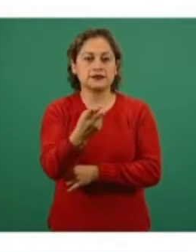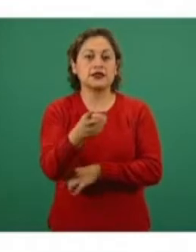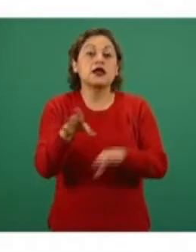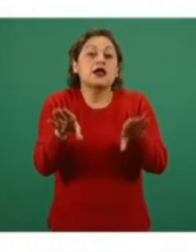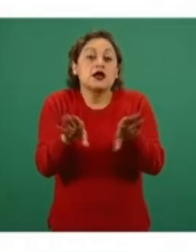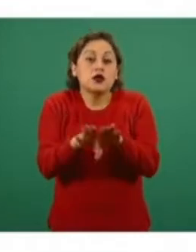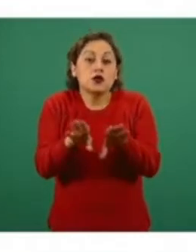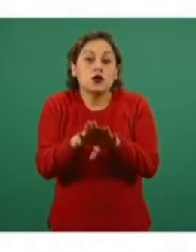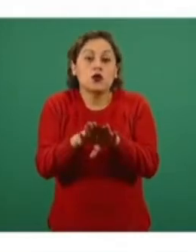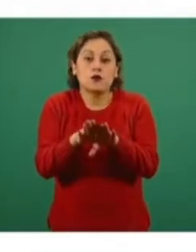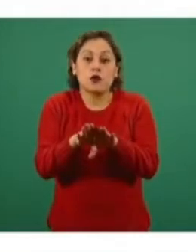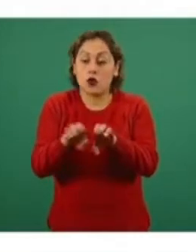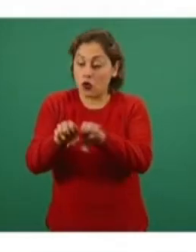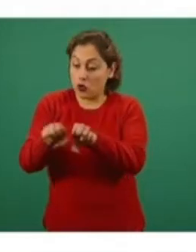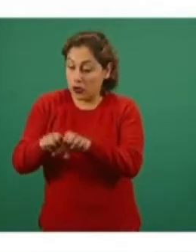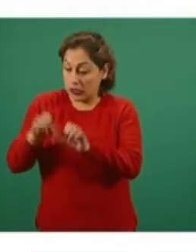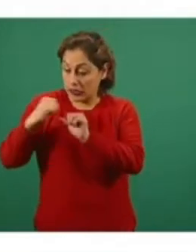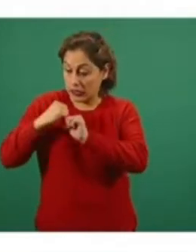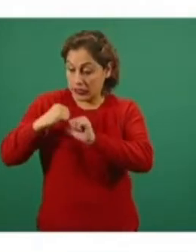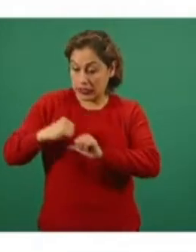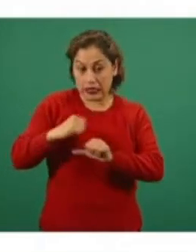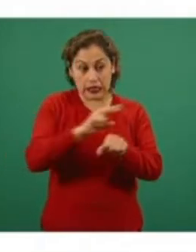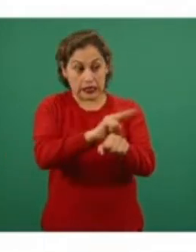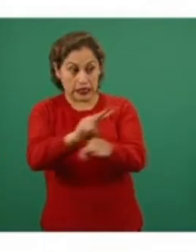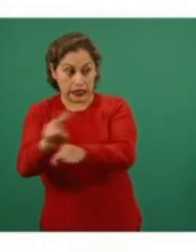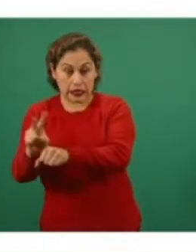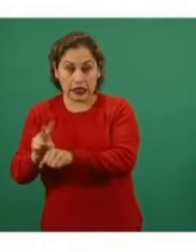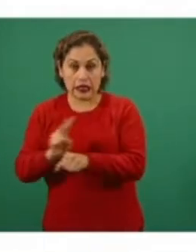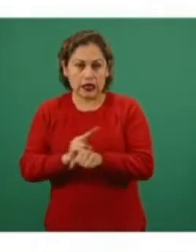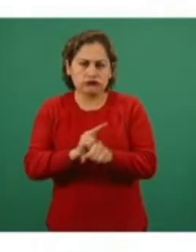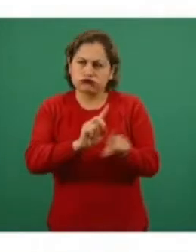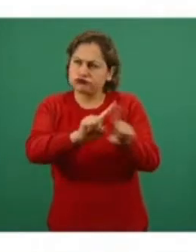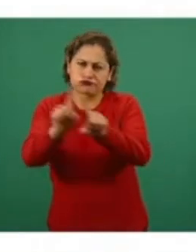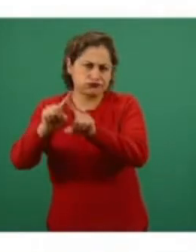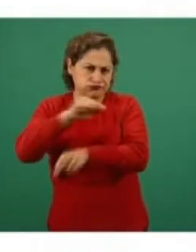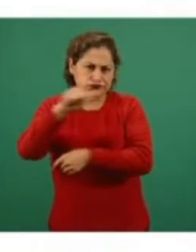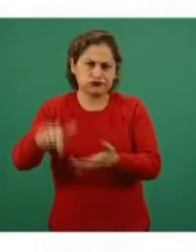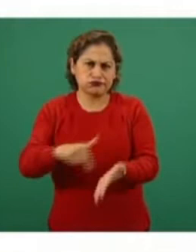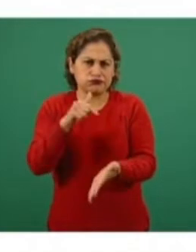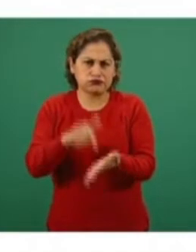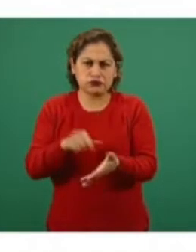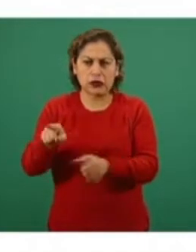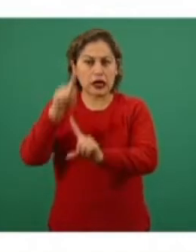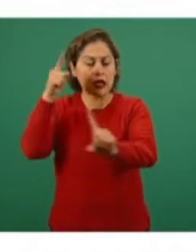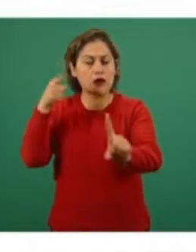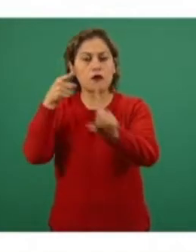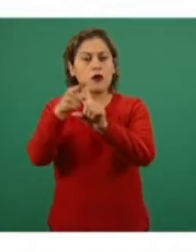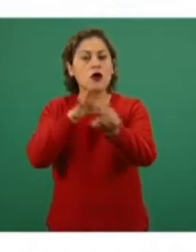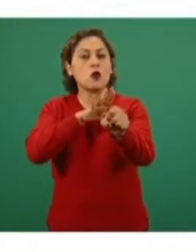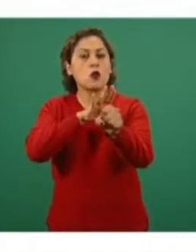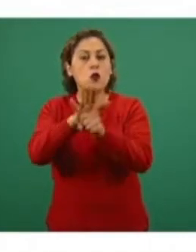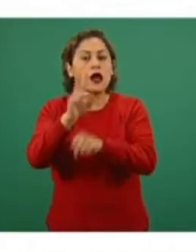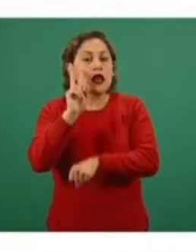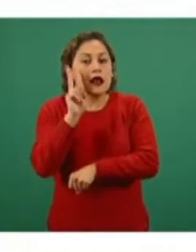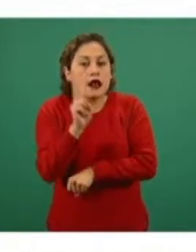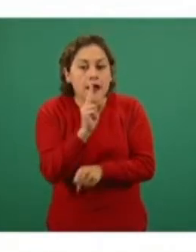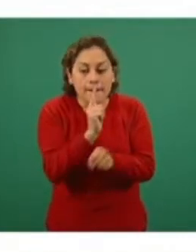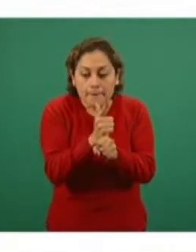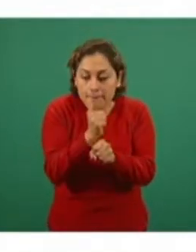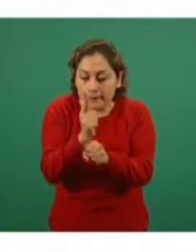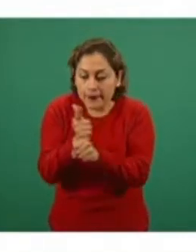de vigilancia epidemiológica de cualquier lugar está interesada en entender la trayectoria, las tendencias que van